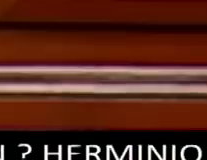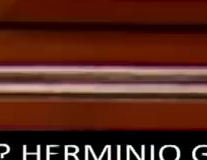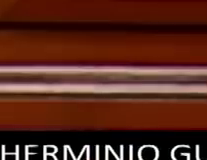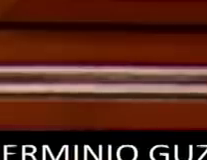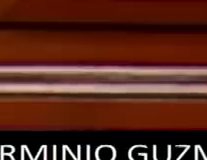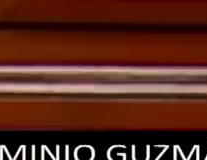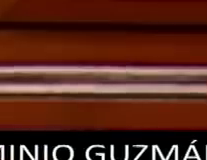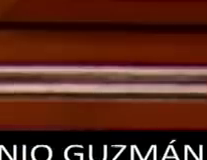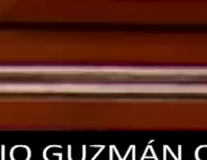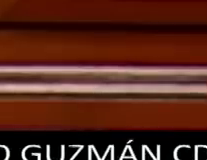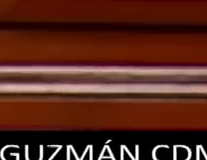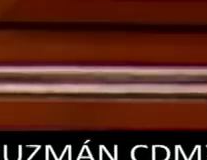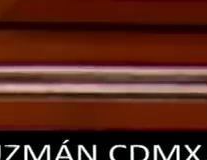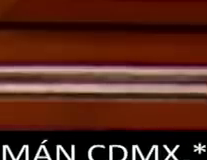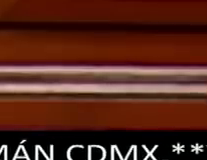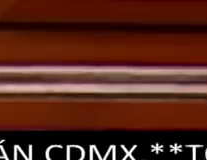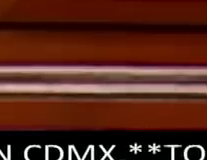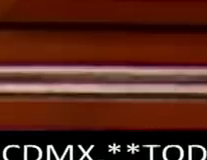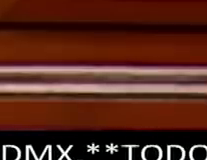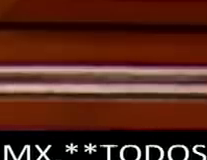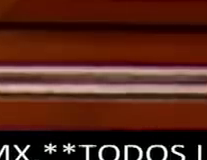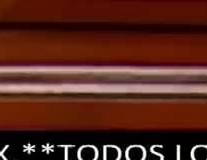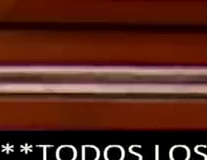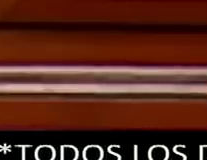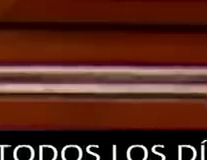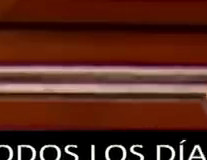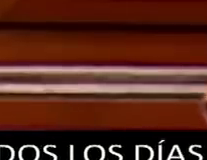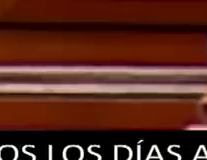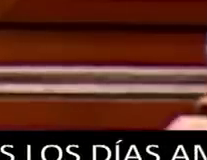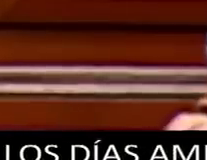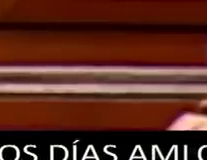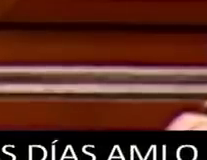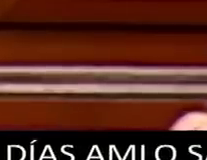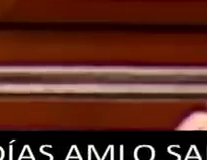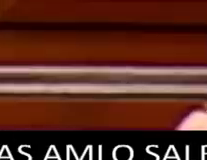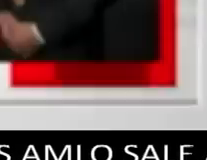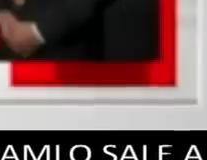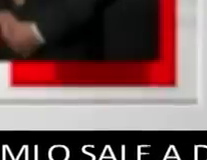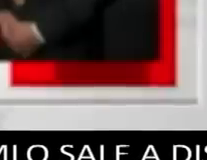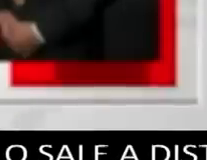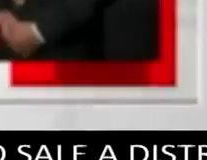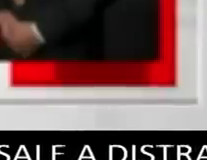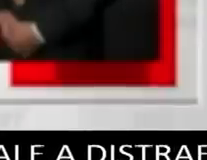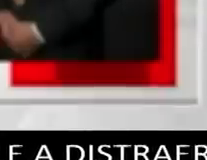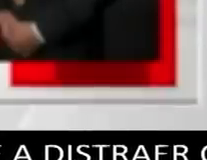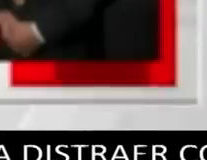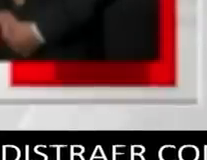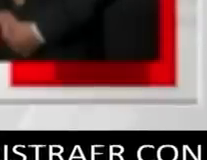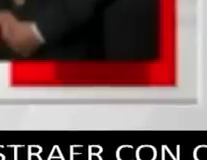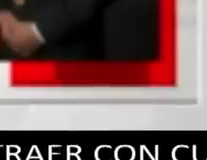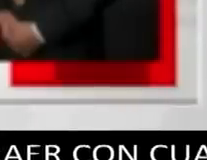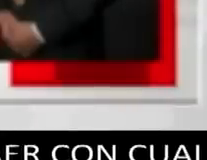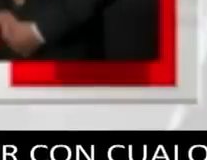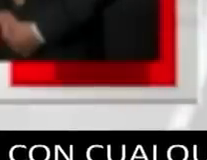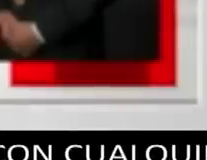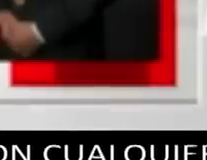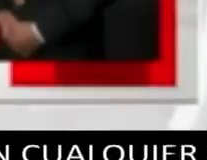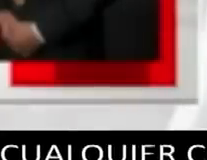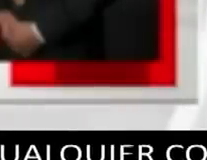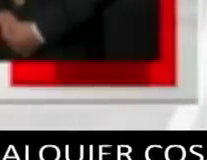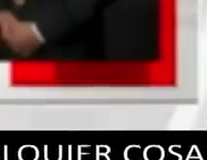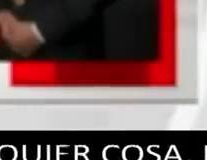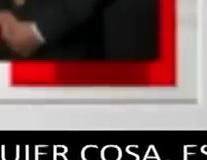nosotros íbamos a hacer el golpe, ¿no? Eso estaba clarísimo, ¿no? Porque todo lo demás no habló nada de la corrupción, no habló nada. La verdad, ese informe la OEA ha quedado tan